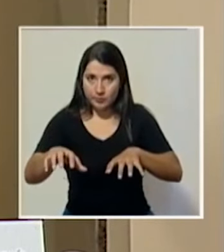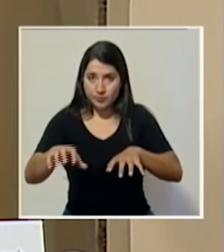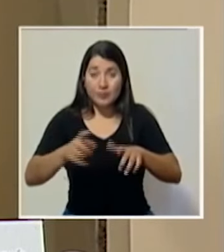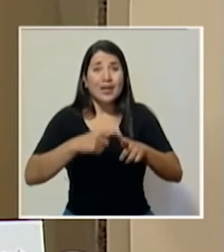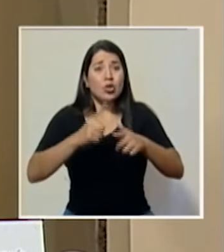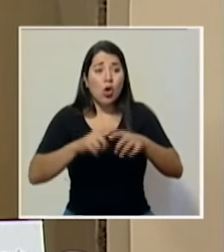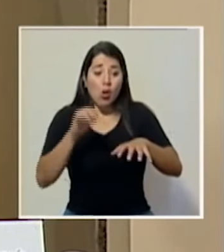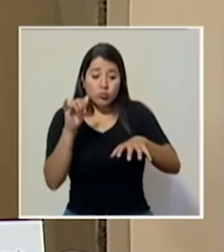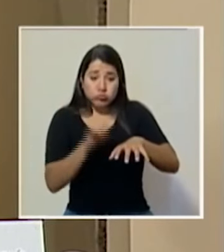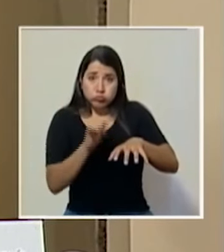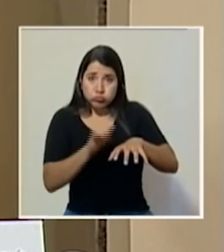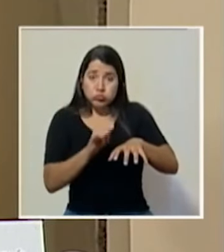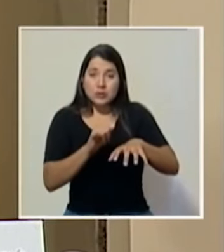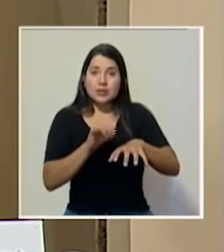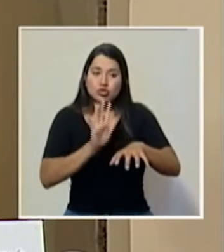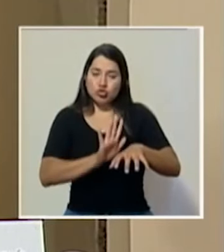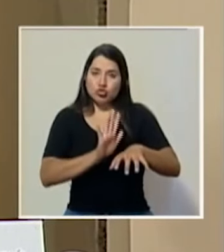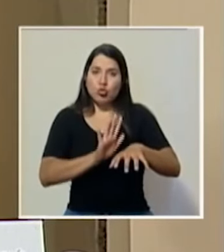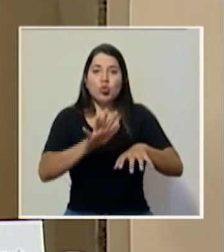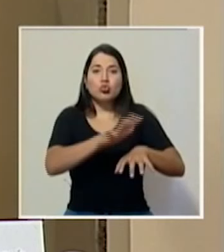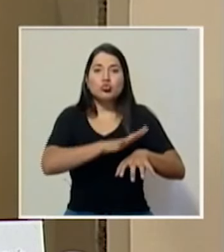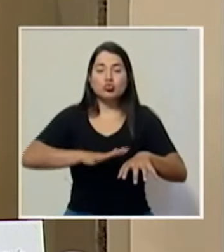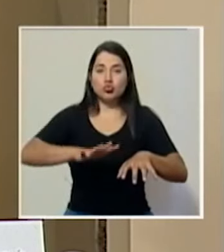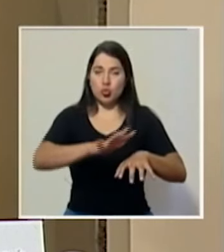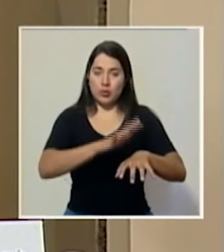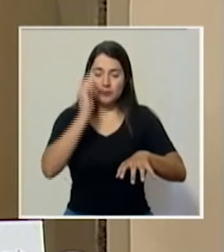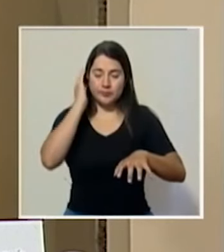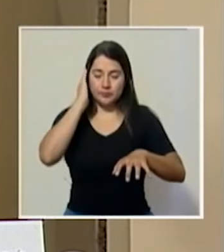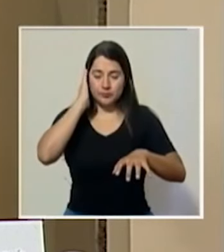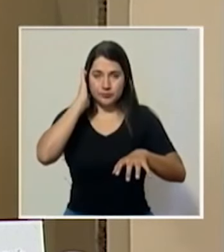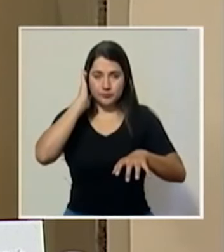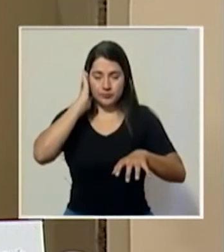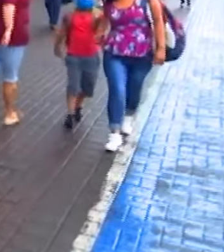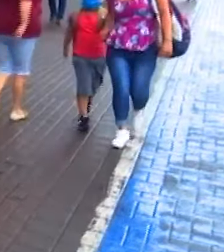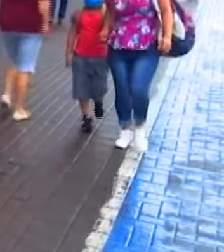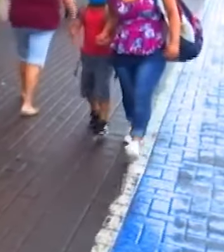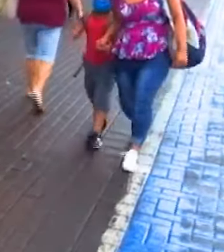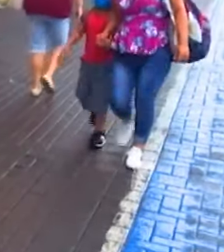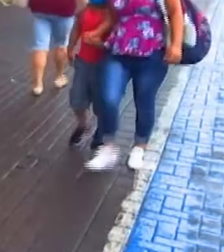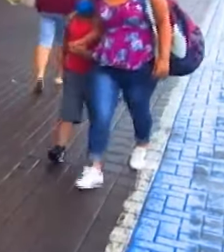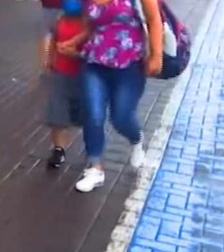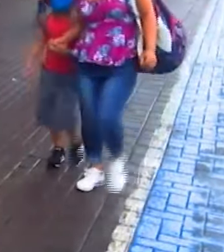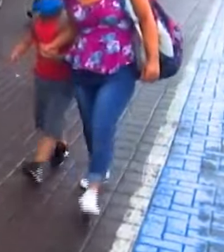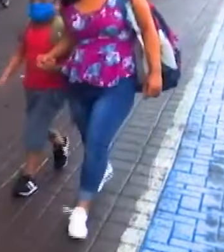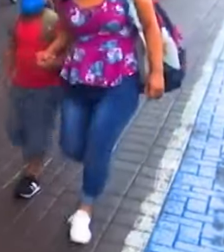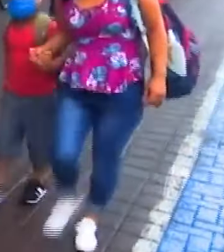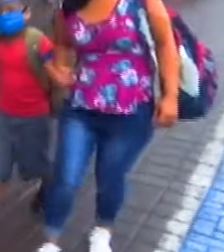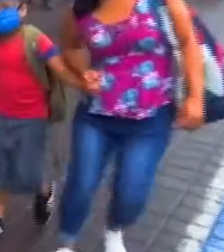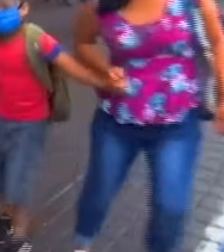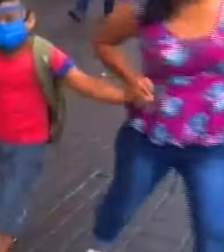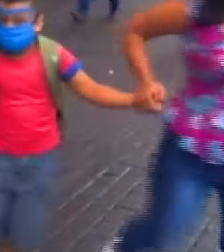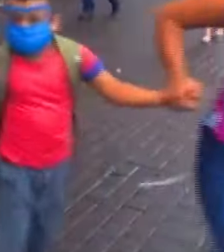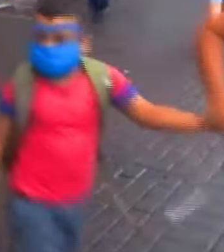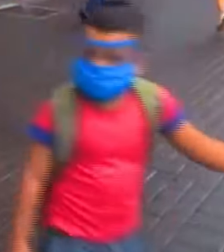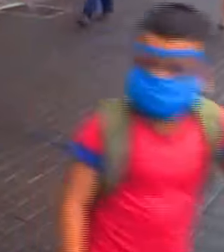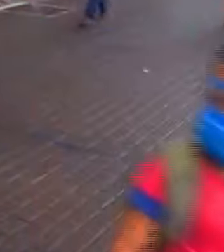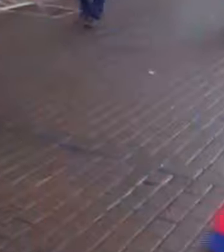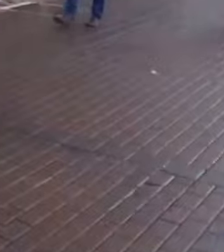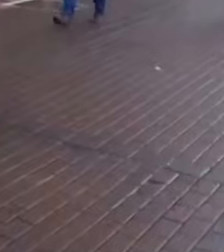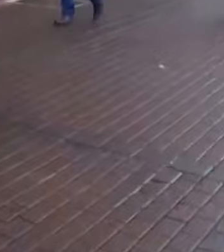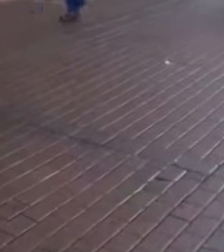se mantengan dentro de las zonas que en este momento presentan el mayor riesgo. Pese a los cambios, el ministro de Salud,